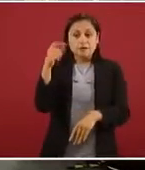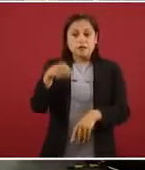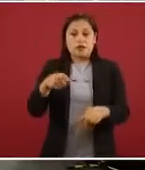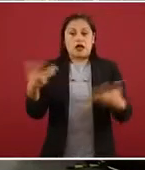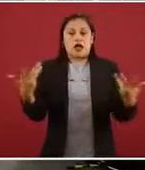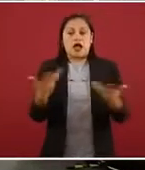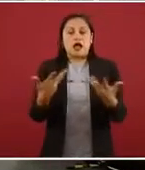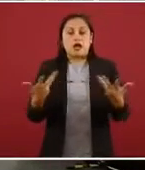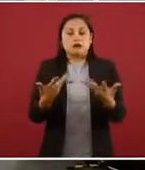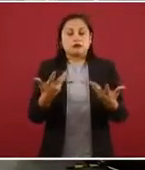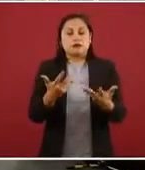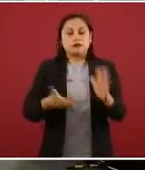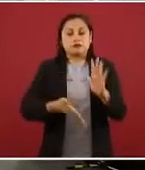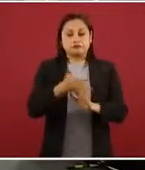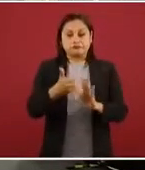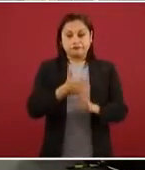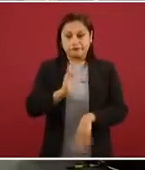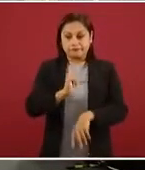A lo mejor estamos buscando la forma.